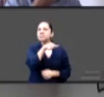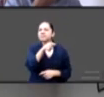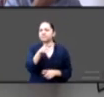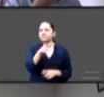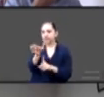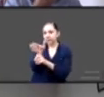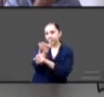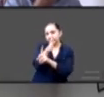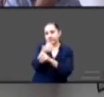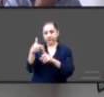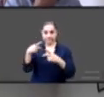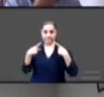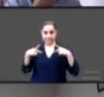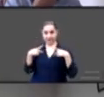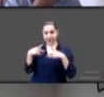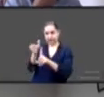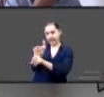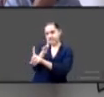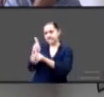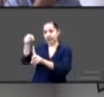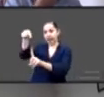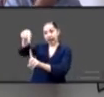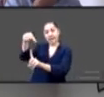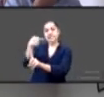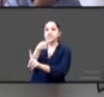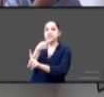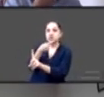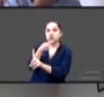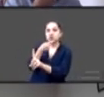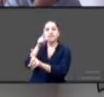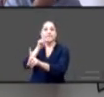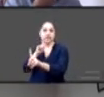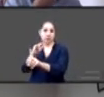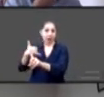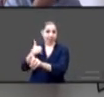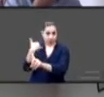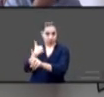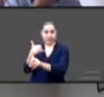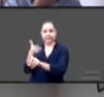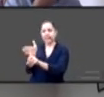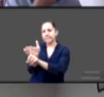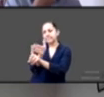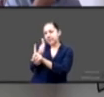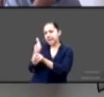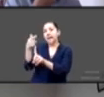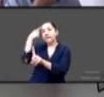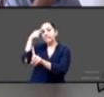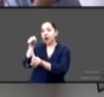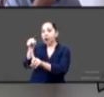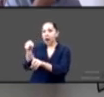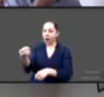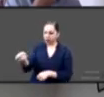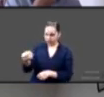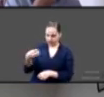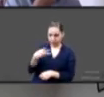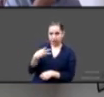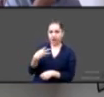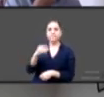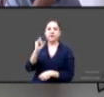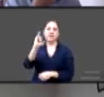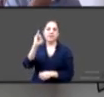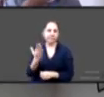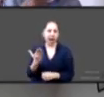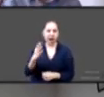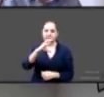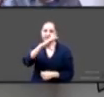de convencer a un niño, niña, adolescente para que le envíe imágenes con contenido de abuso sexual. Y esto se